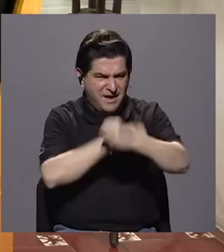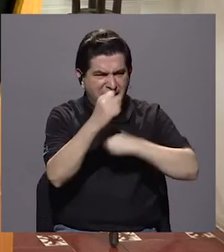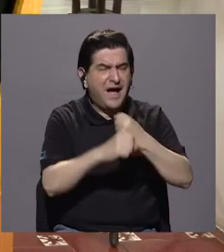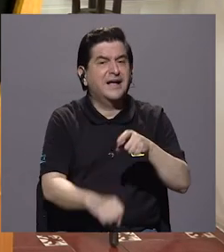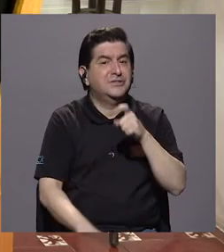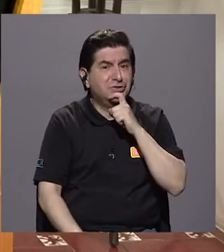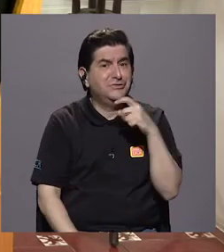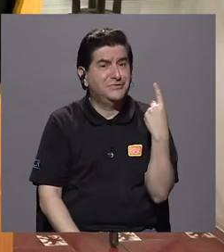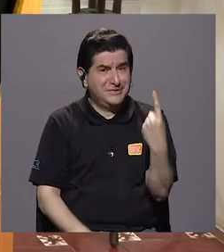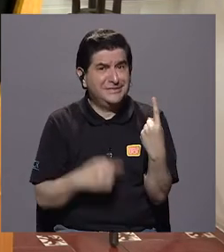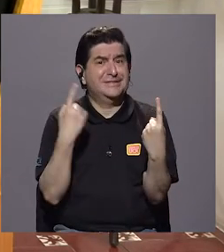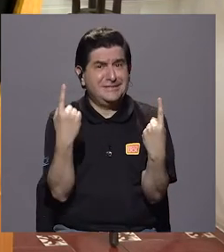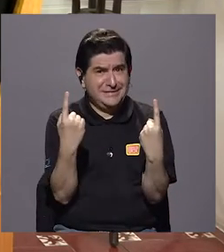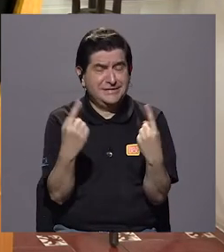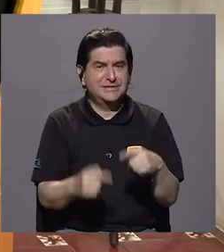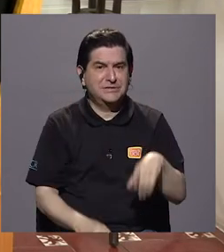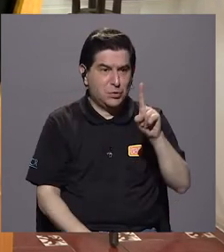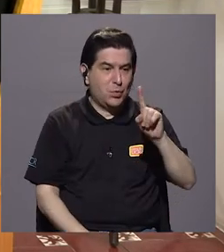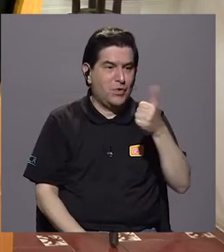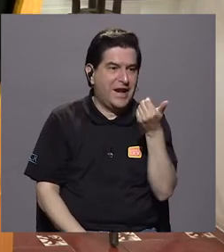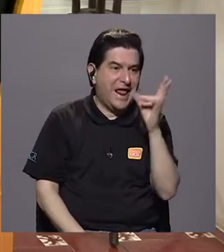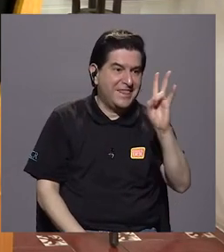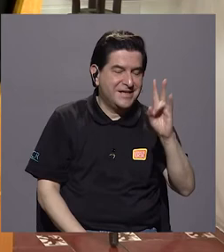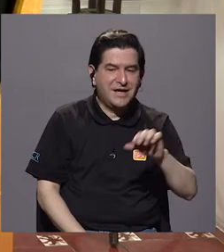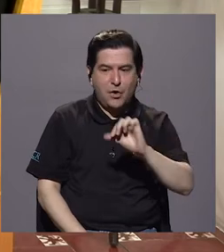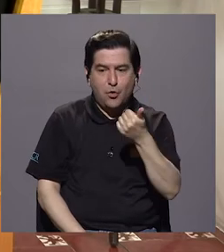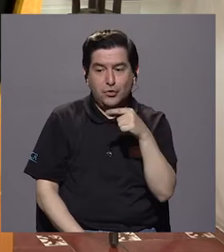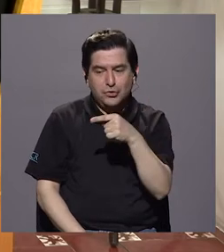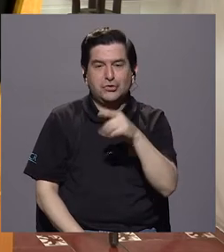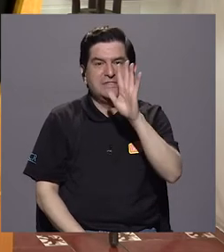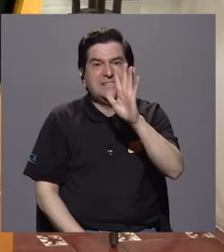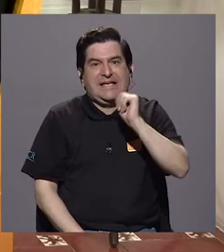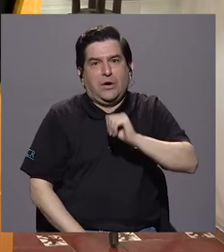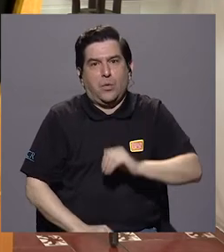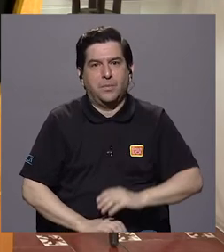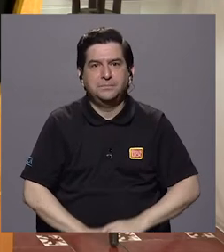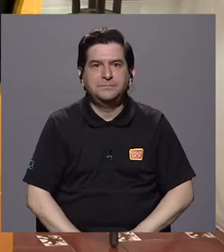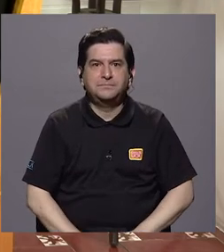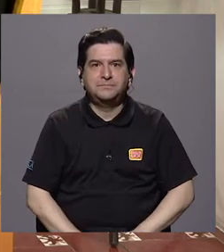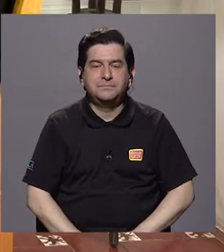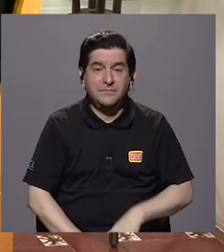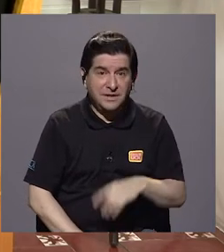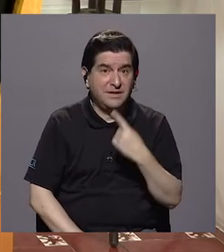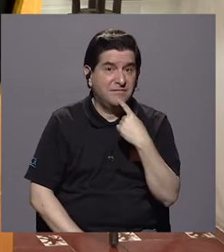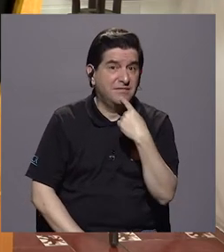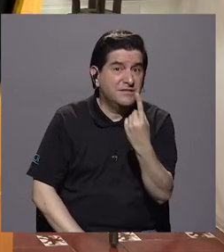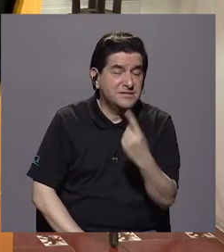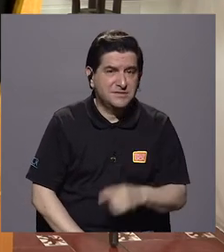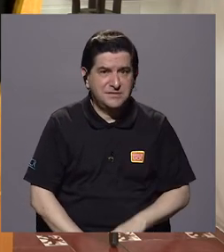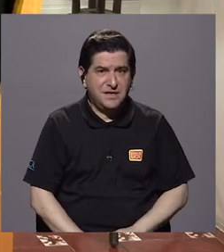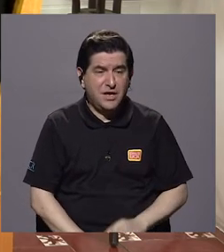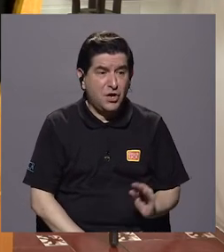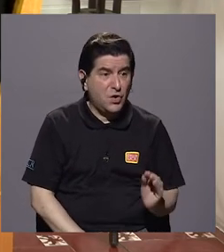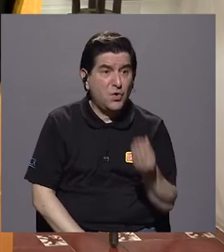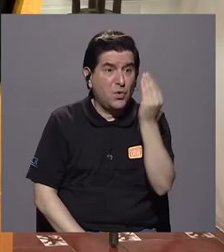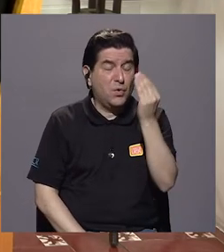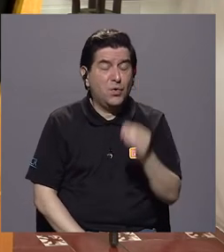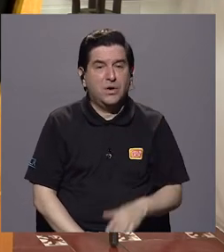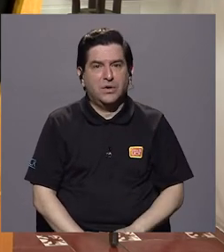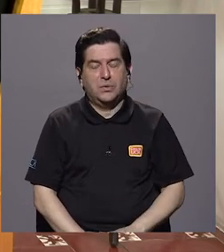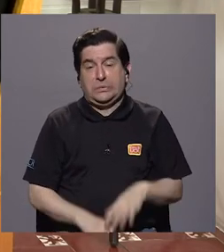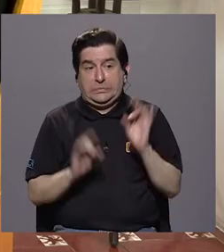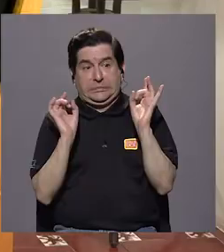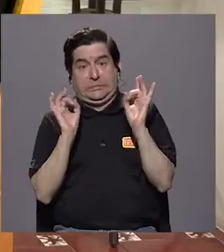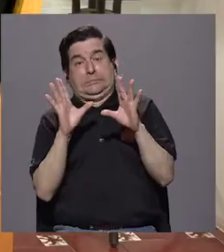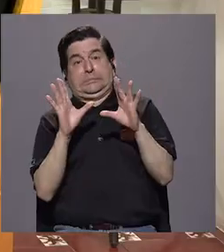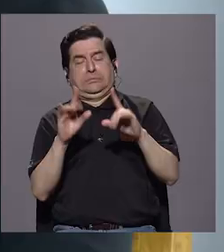difíciles los dos, una de 17 y uno de 5. Dicen que la adolescencia es la aborrecencia, pero